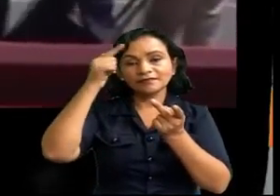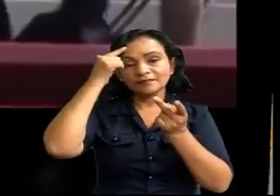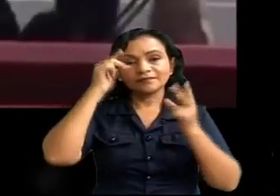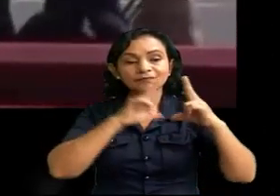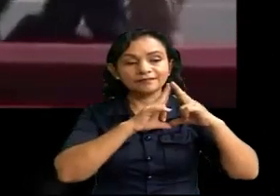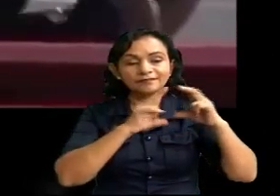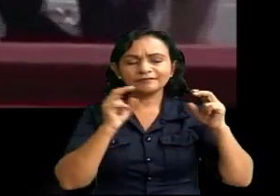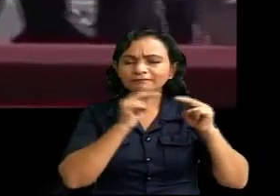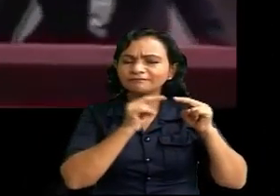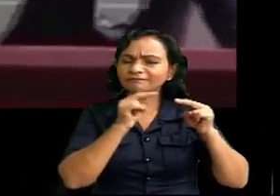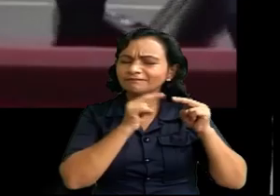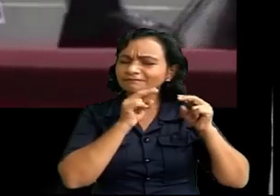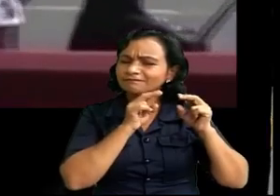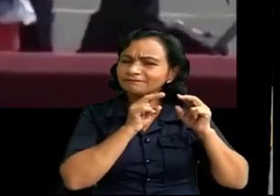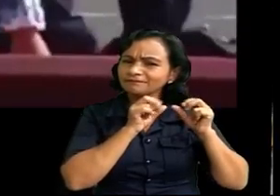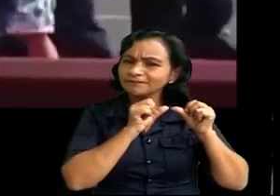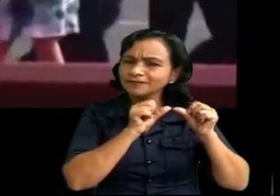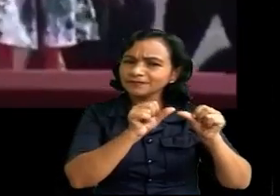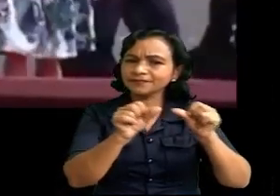Nicaragua.